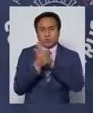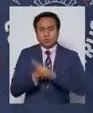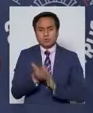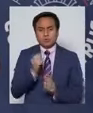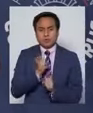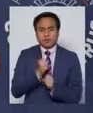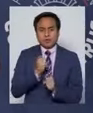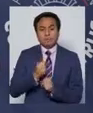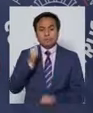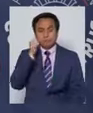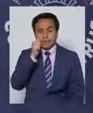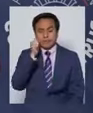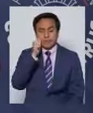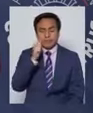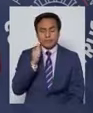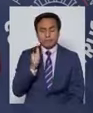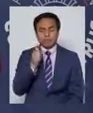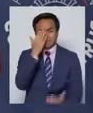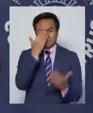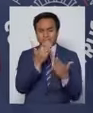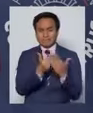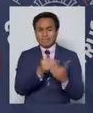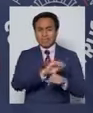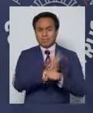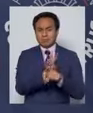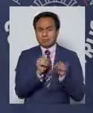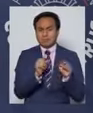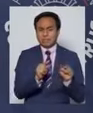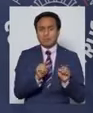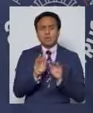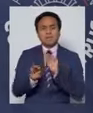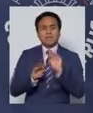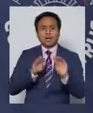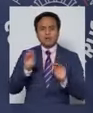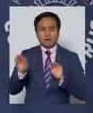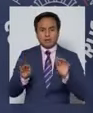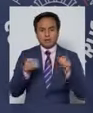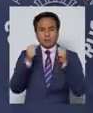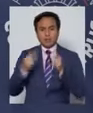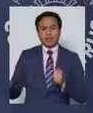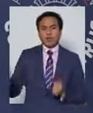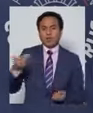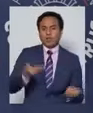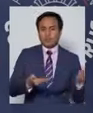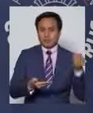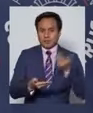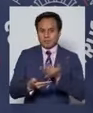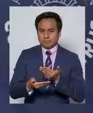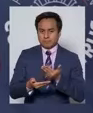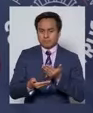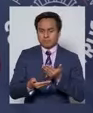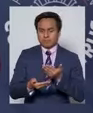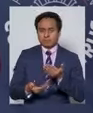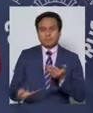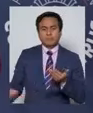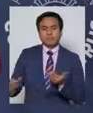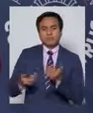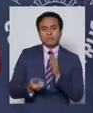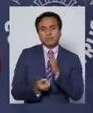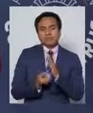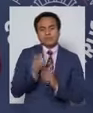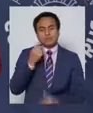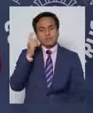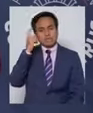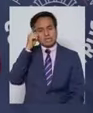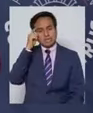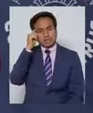estamos trabajando diariamente para poder enfrentar esta pandemia. Y hago un llamado a poder colaborar con eso, a poder colaborar con nuevas ideas